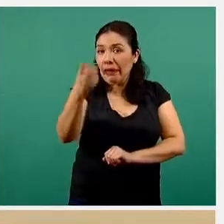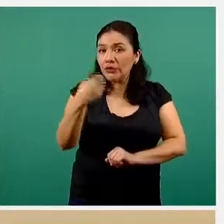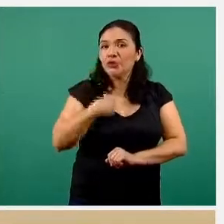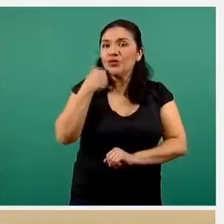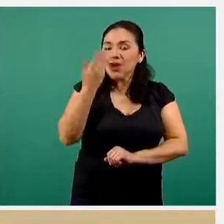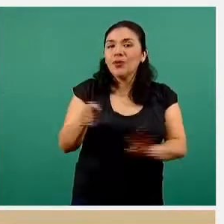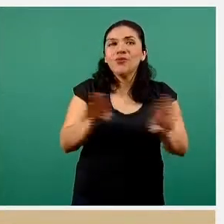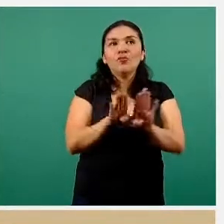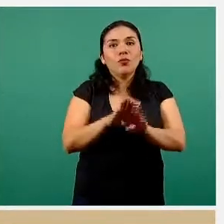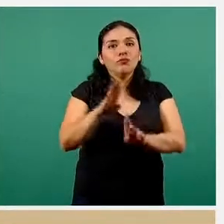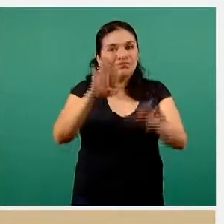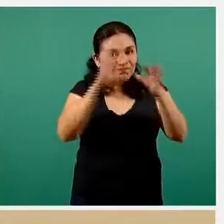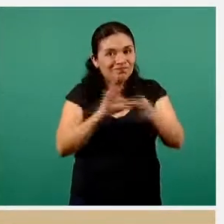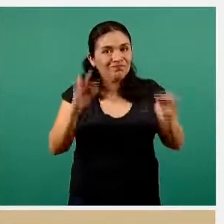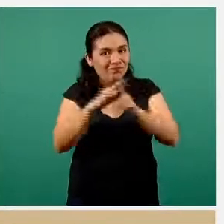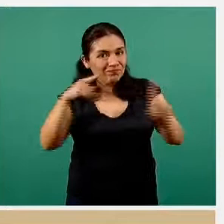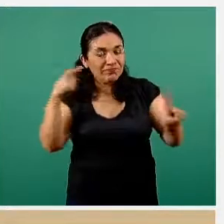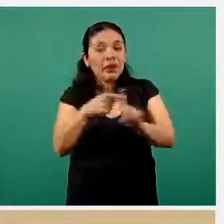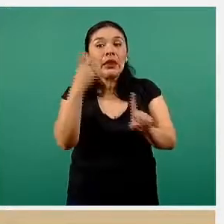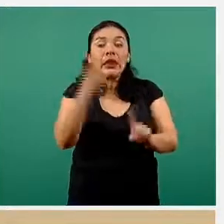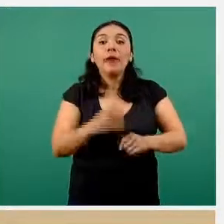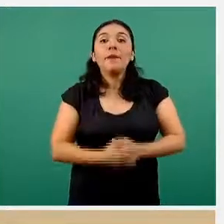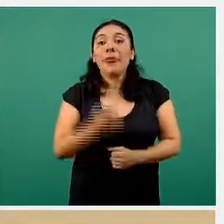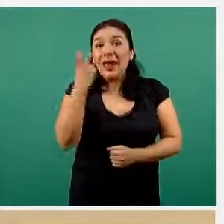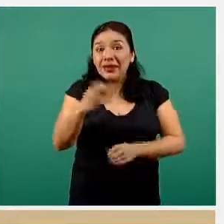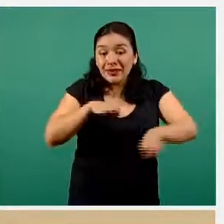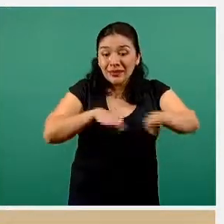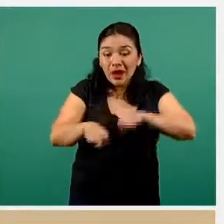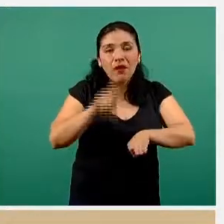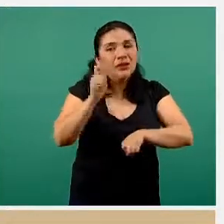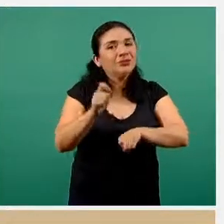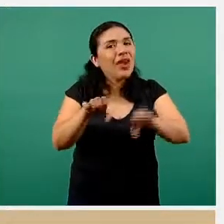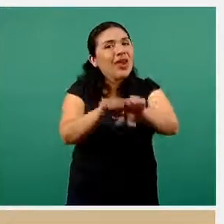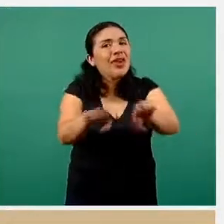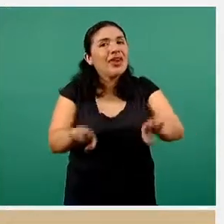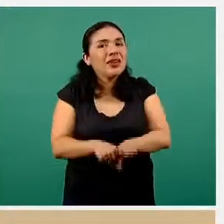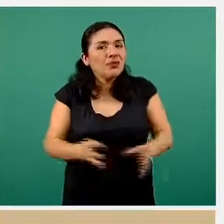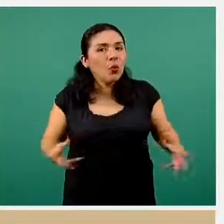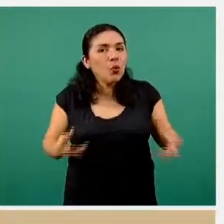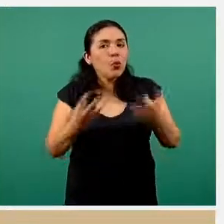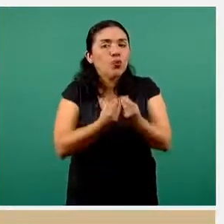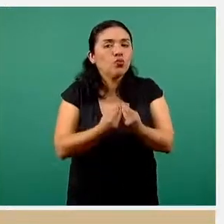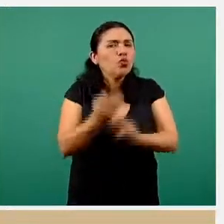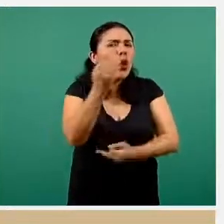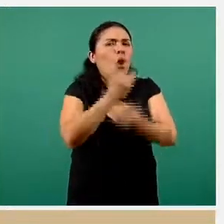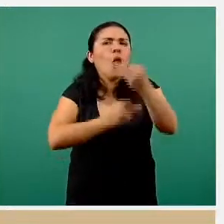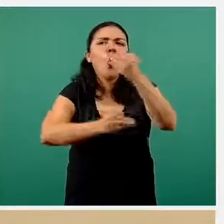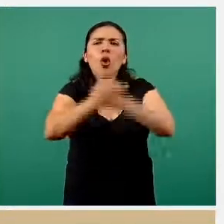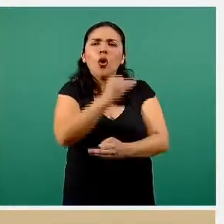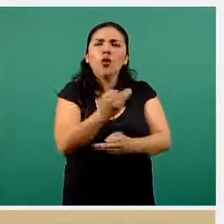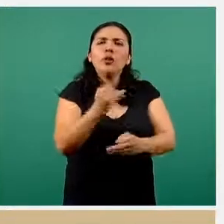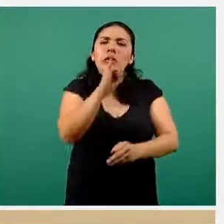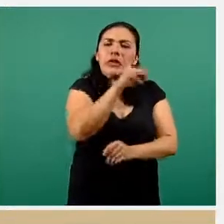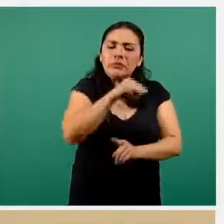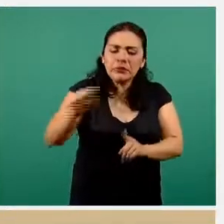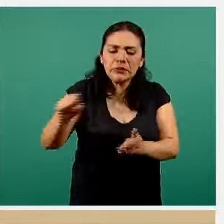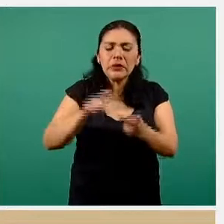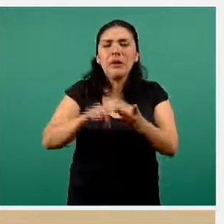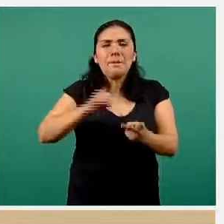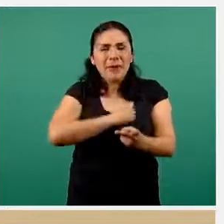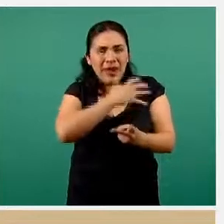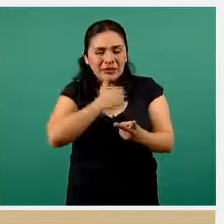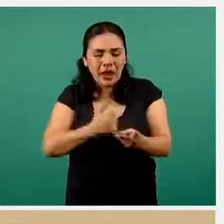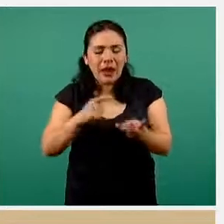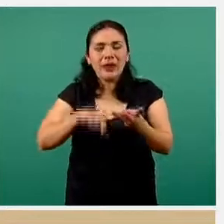hacer el énfasis en que esto es un trabajo en equipo, donde todas las unidades, todos los sectores, IMSS